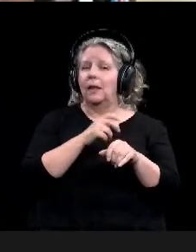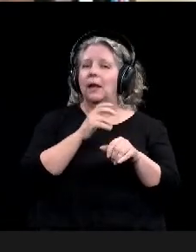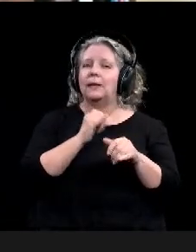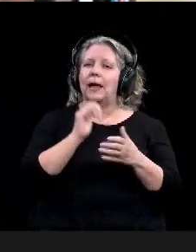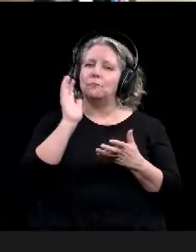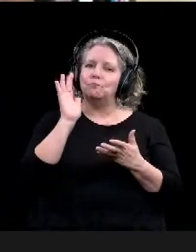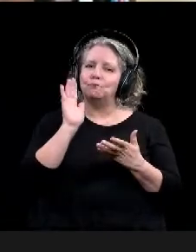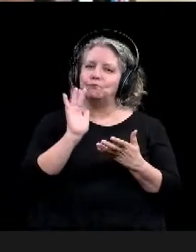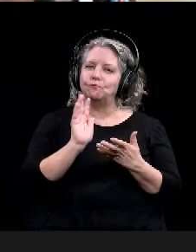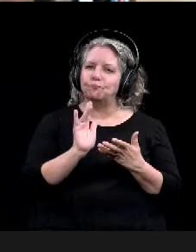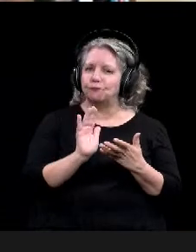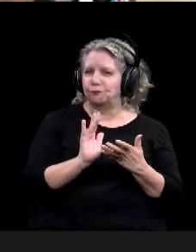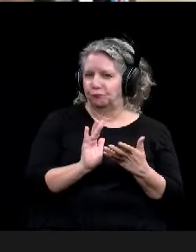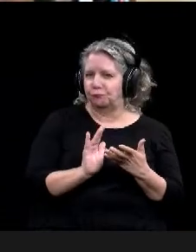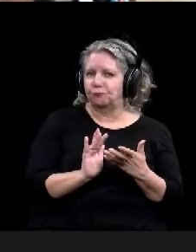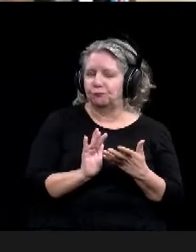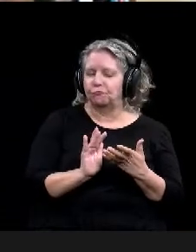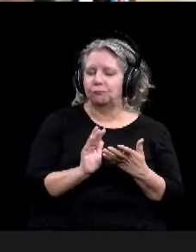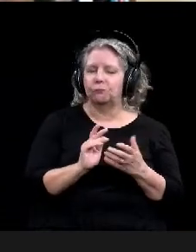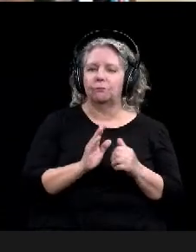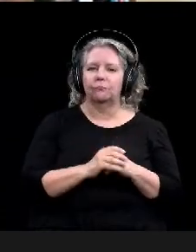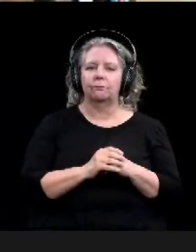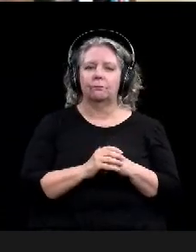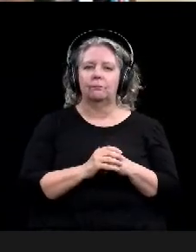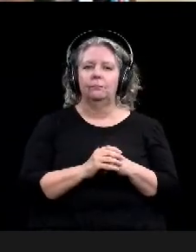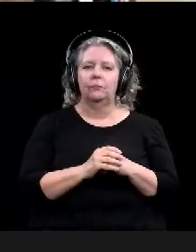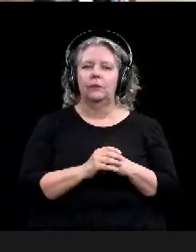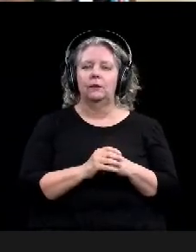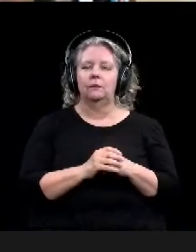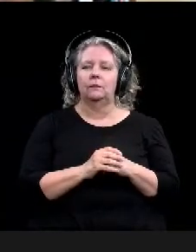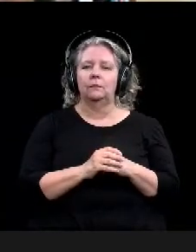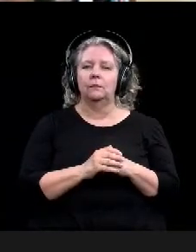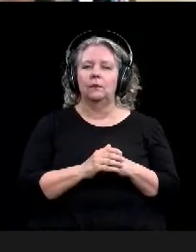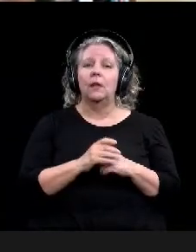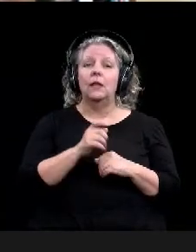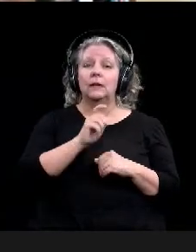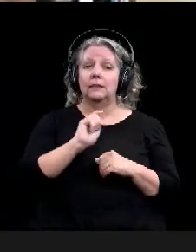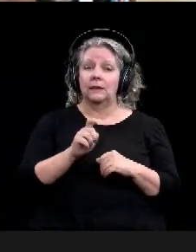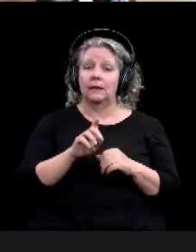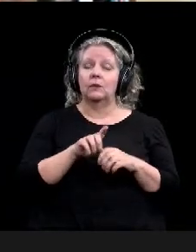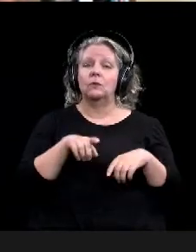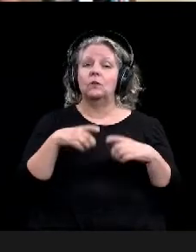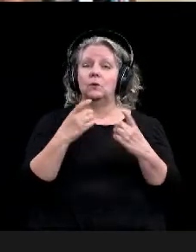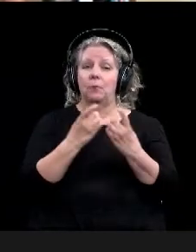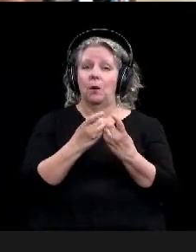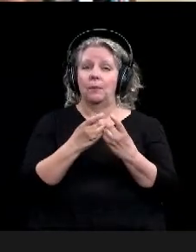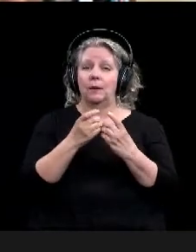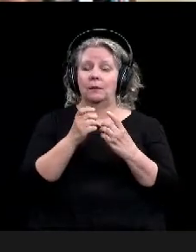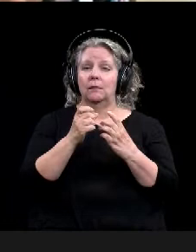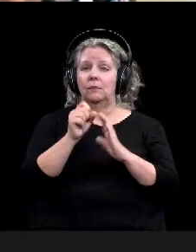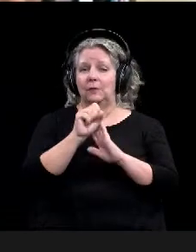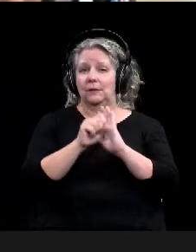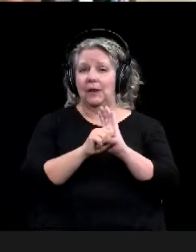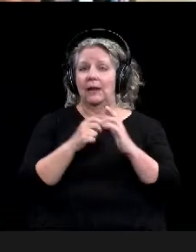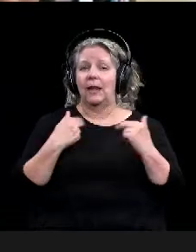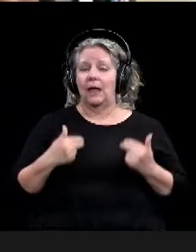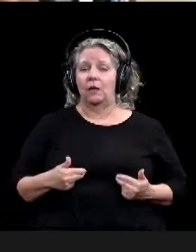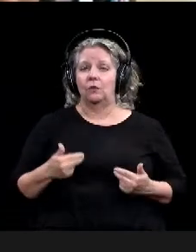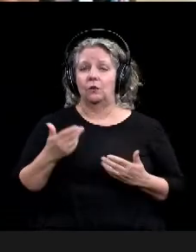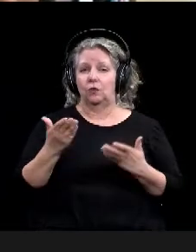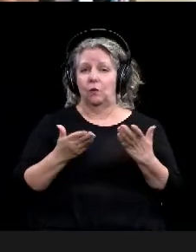hacer sus citas para comprarme al en el 23 de marzo en el condado de queens de